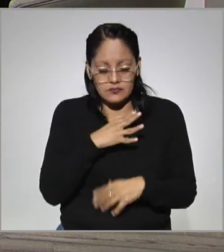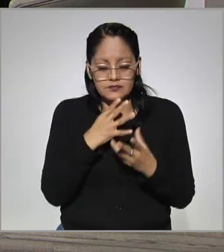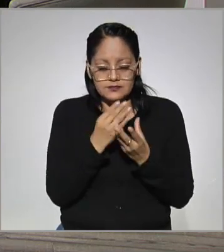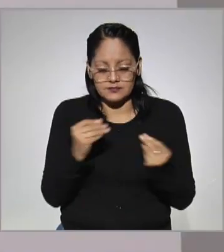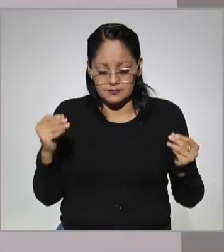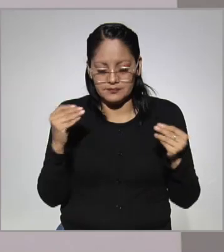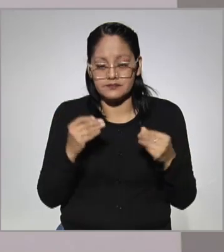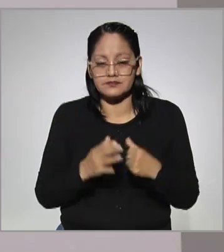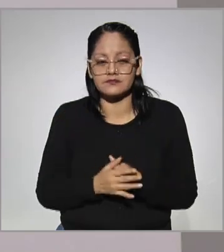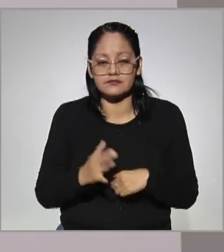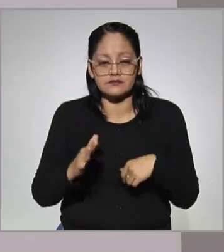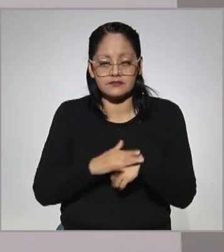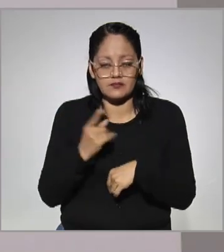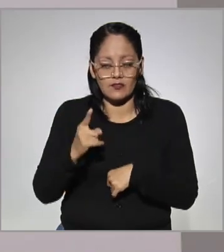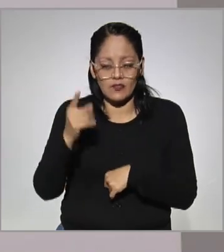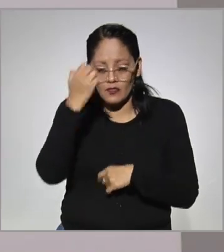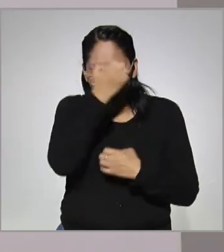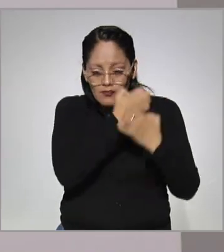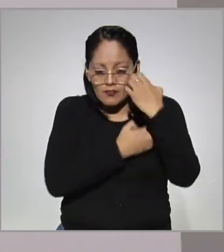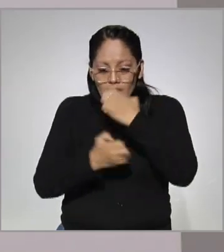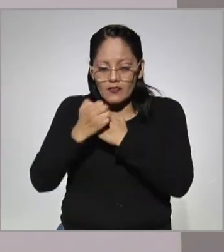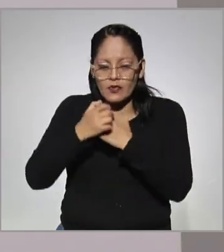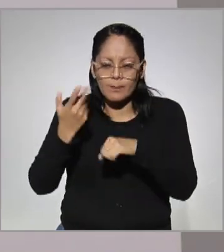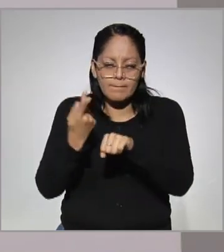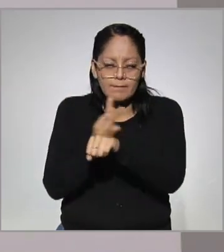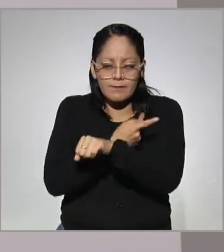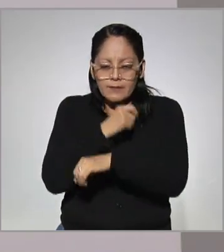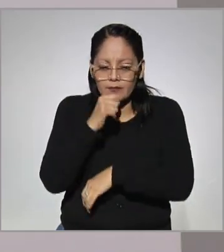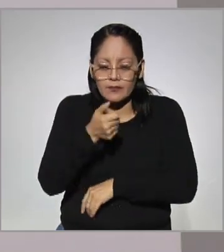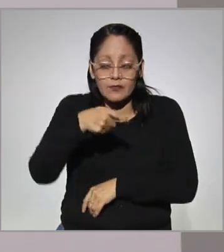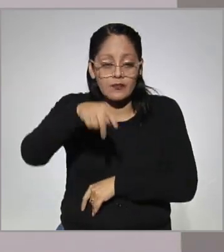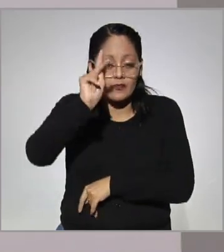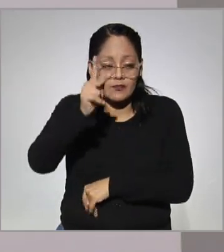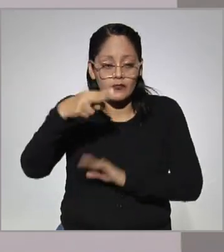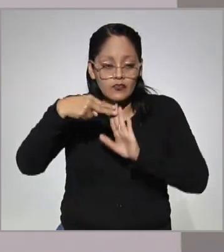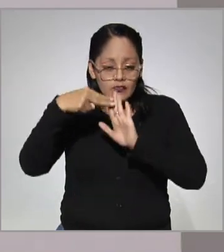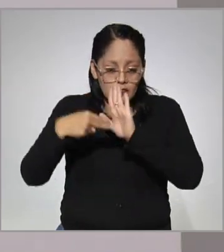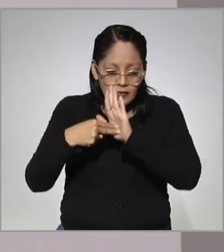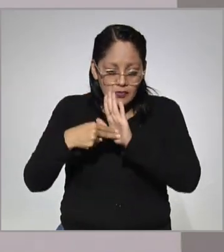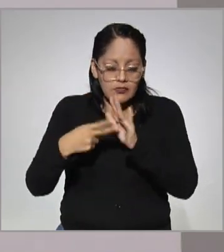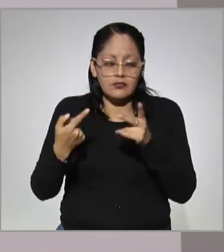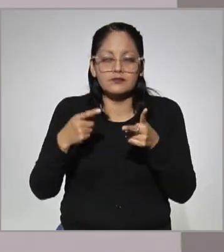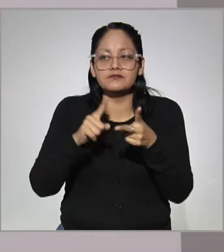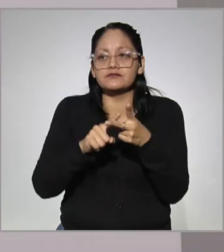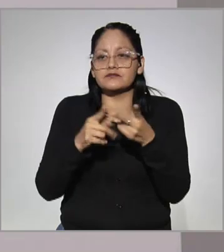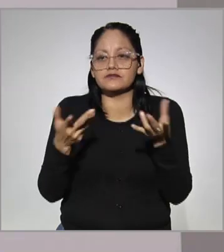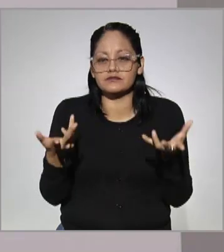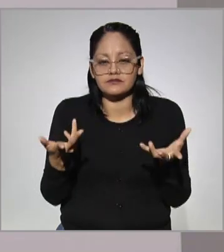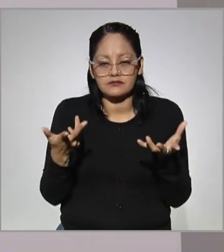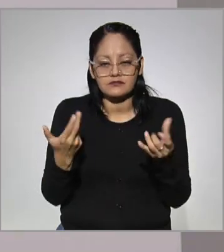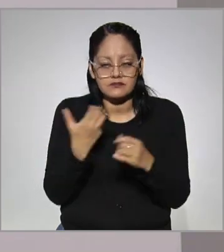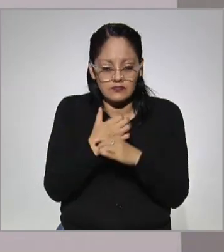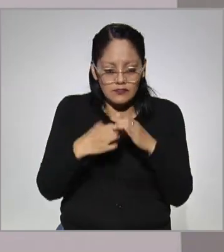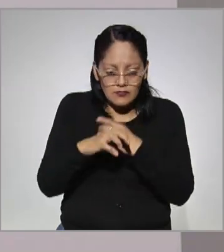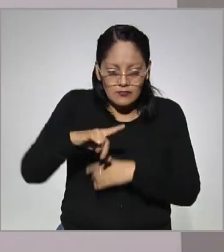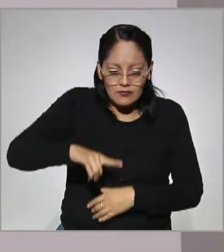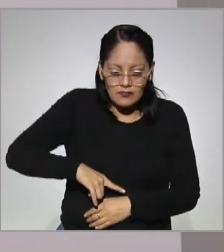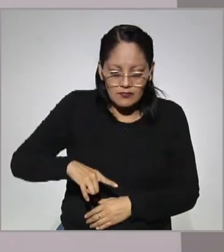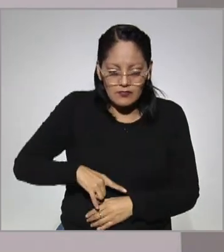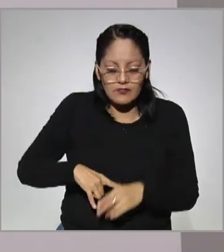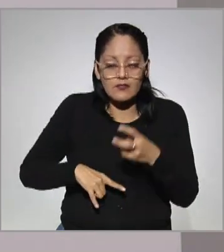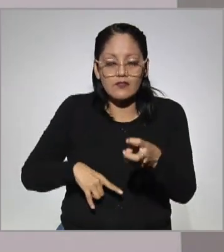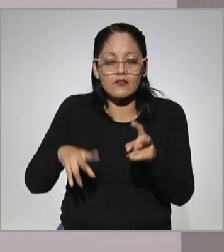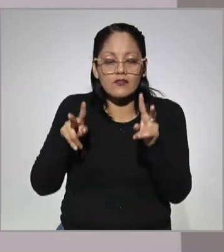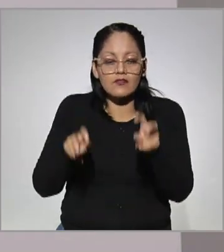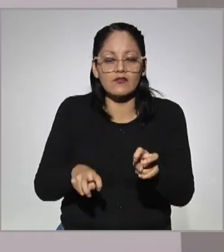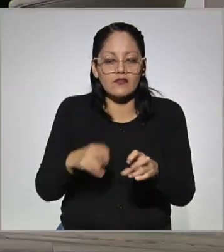hace porque, bueno, un estudio además no pasa nada, pero hablando de normas y hablando de cosas gubernamentales que tienen que ver también